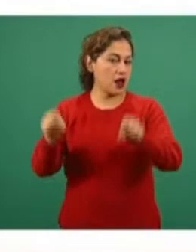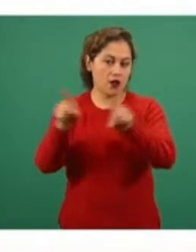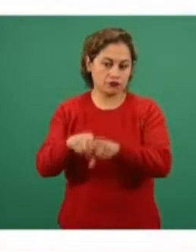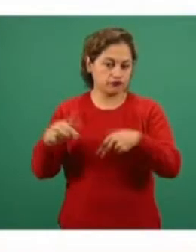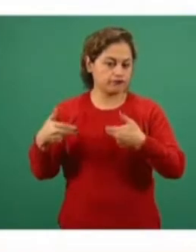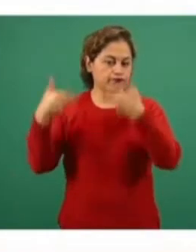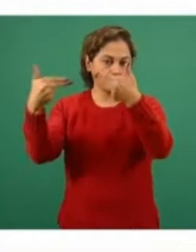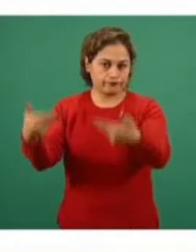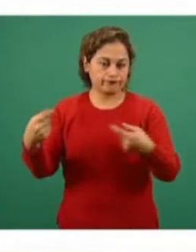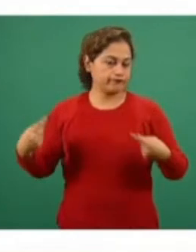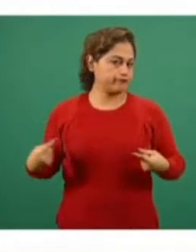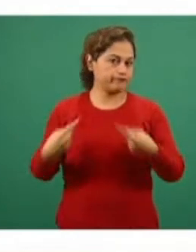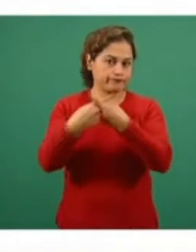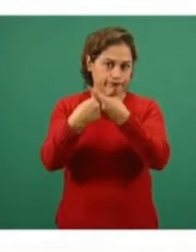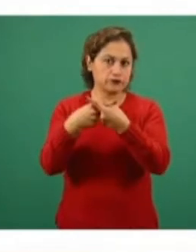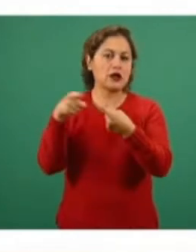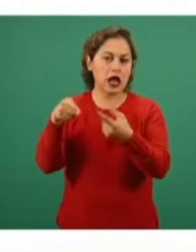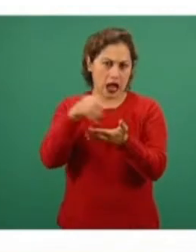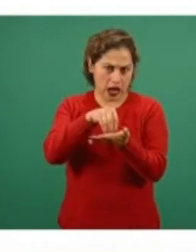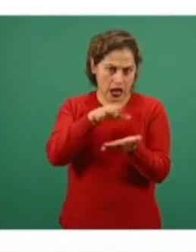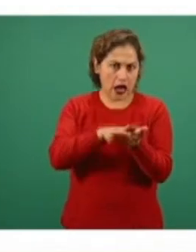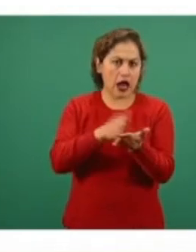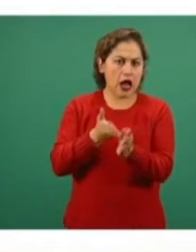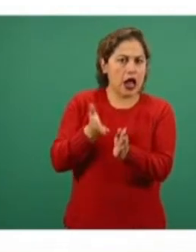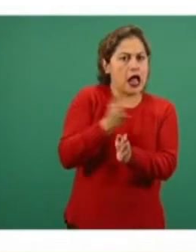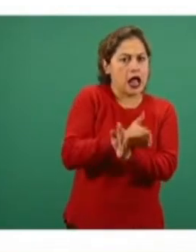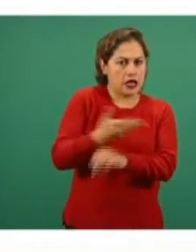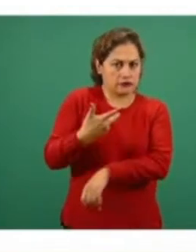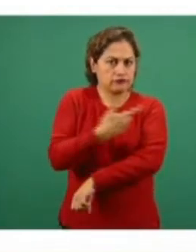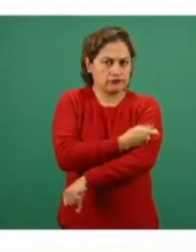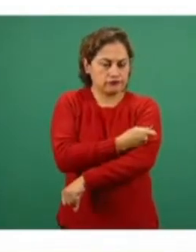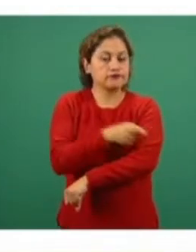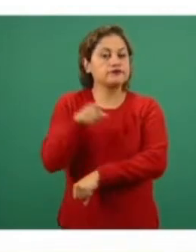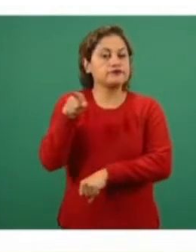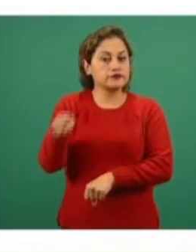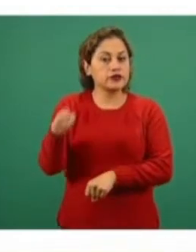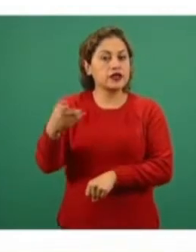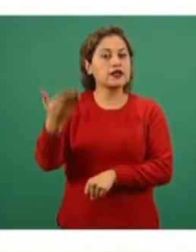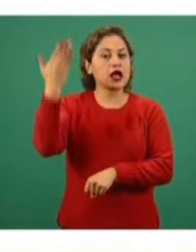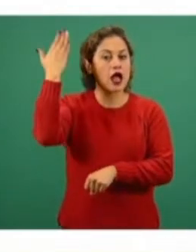historia clínica. Y refirió infección por COVID